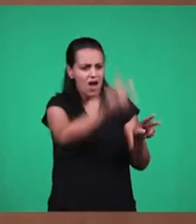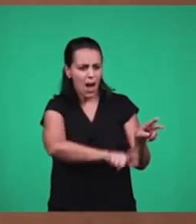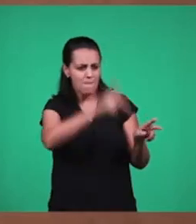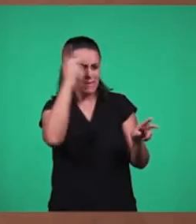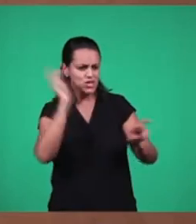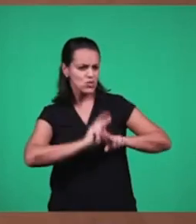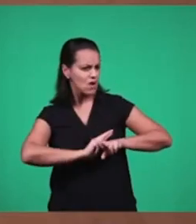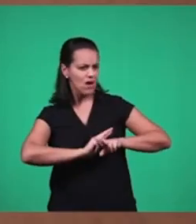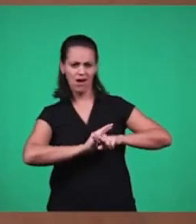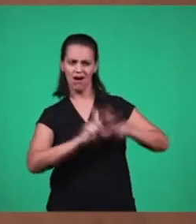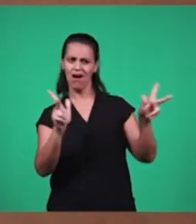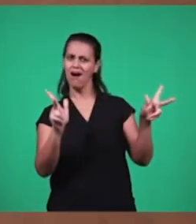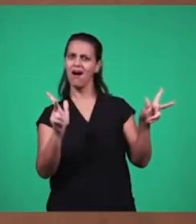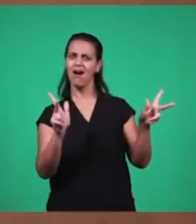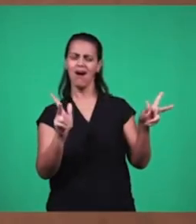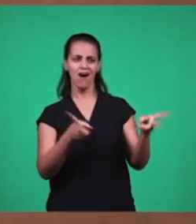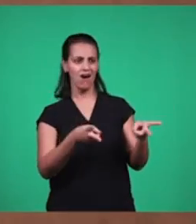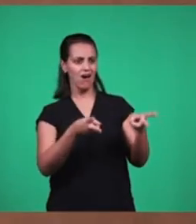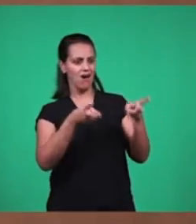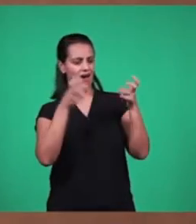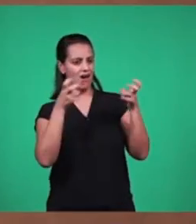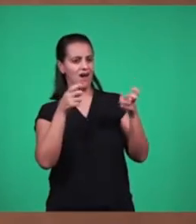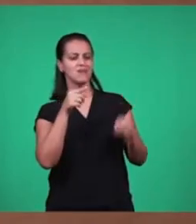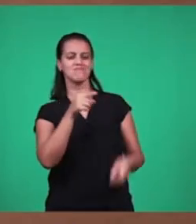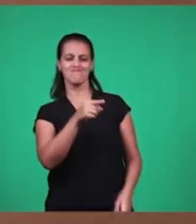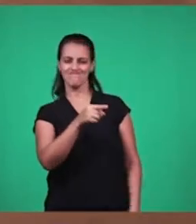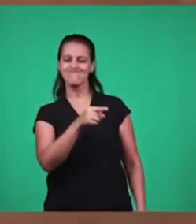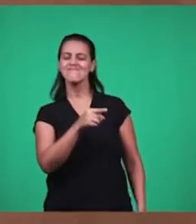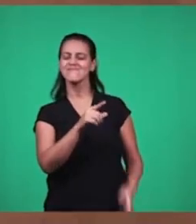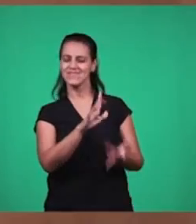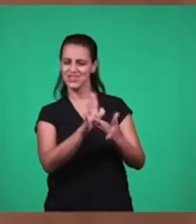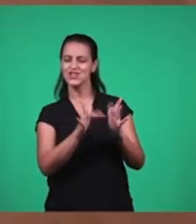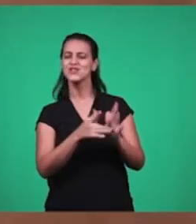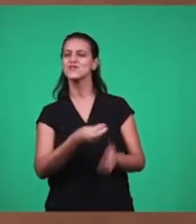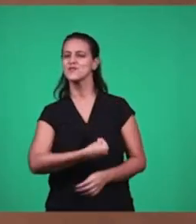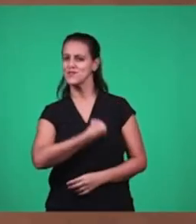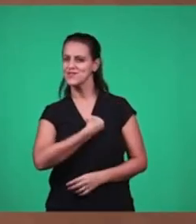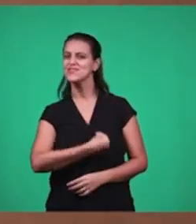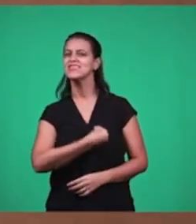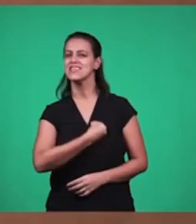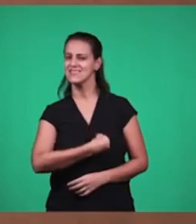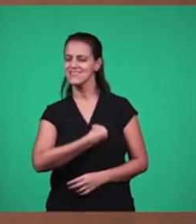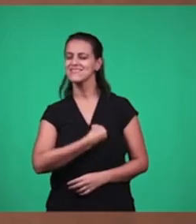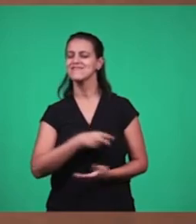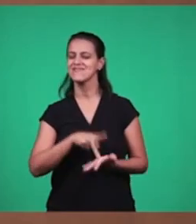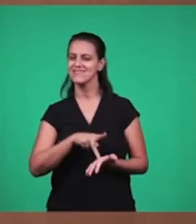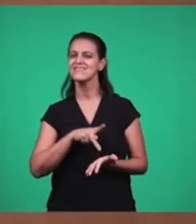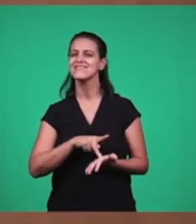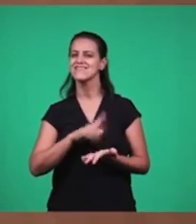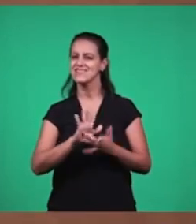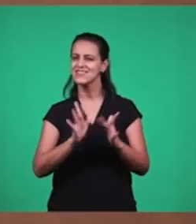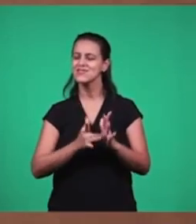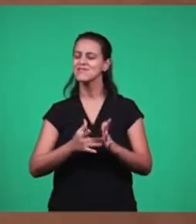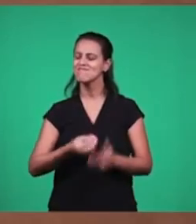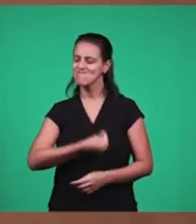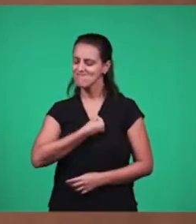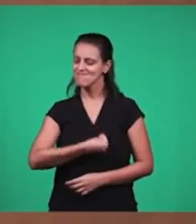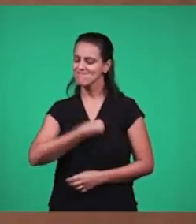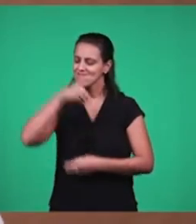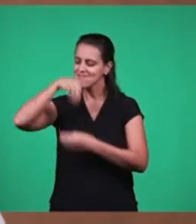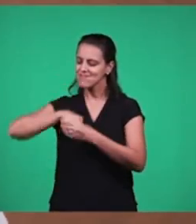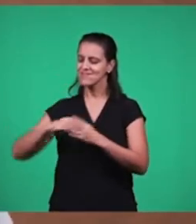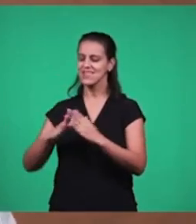salva, liberta una vida y nosotros tenemos la certeza de que Jesús está vivo, está presente en medio de su